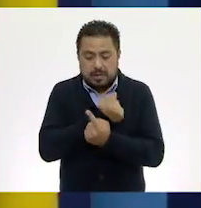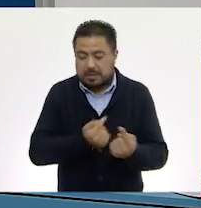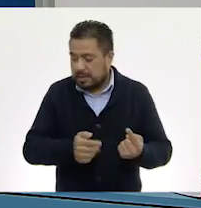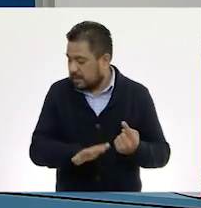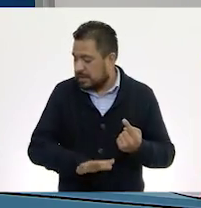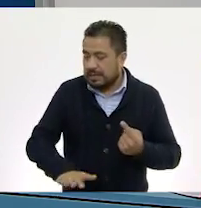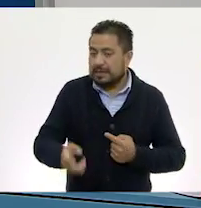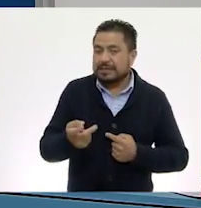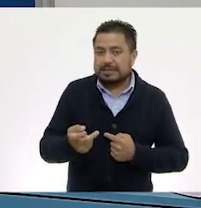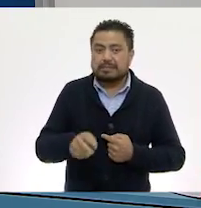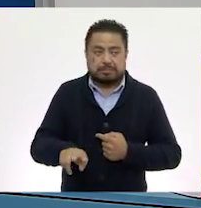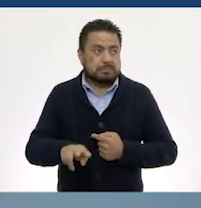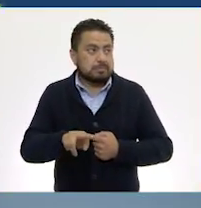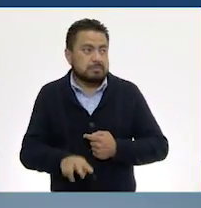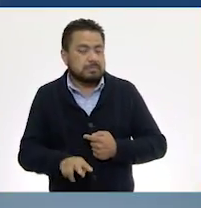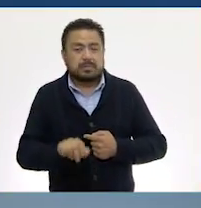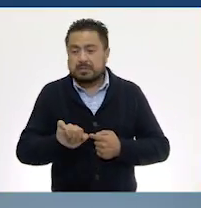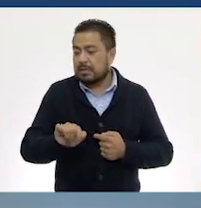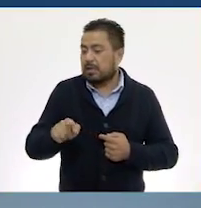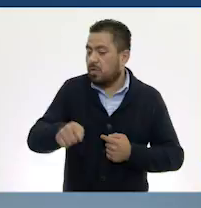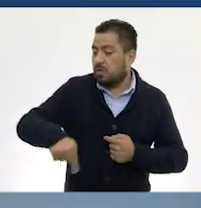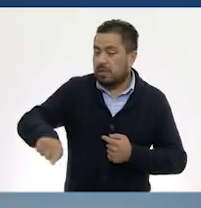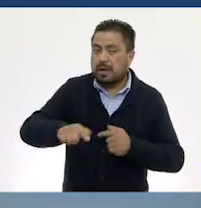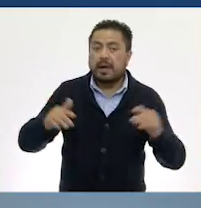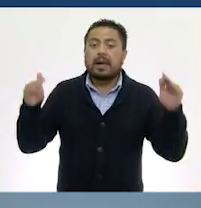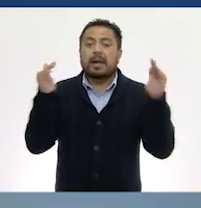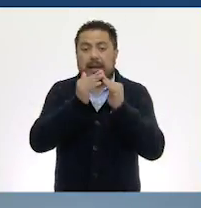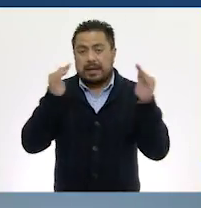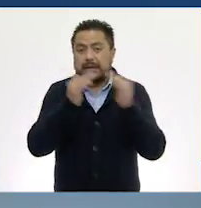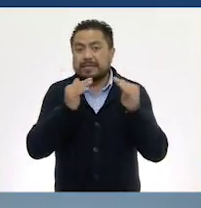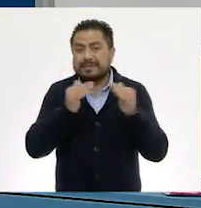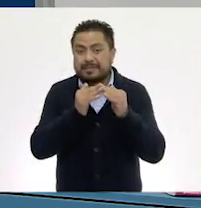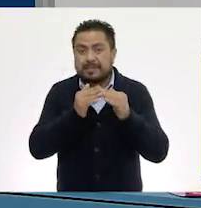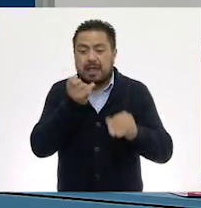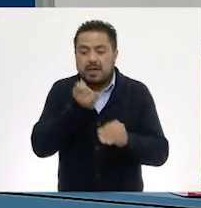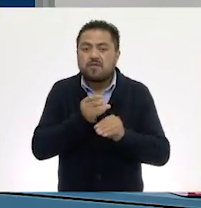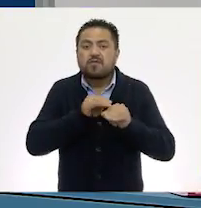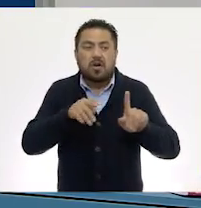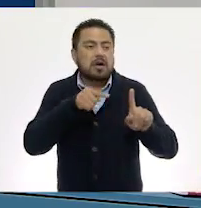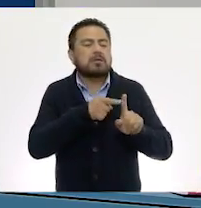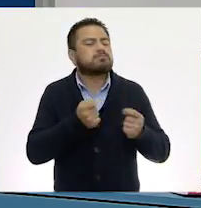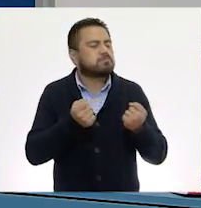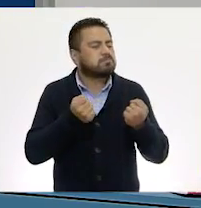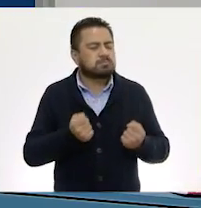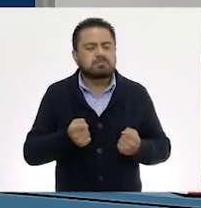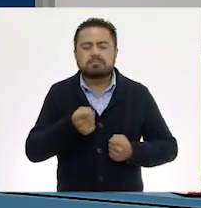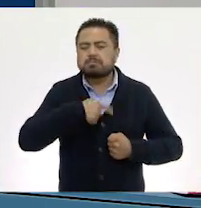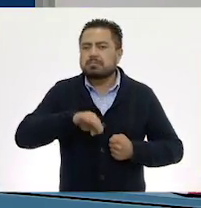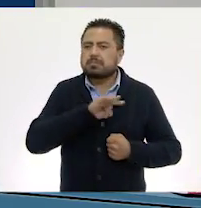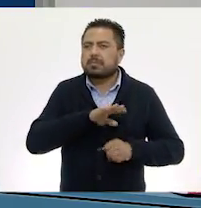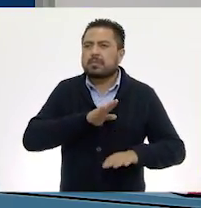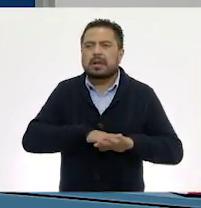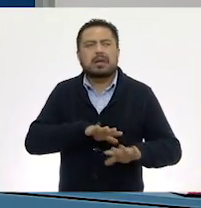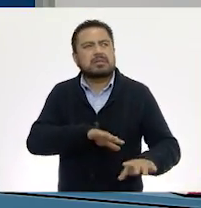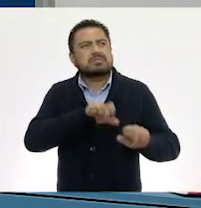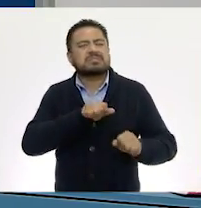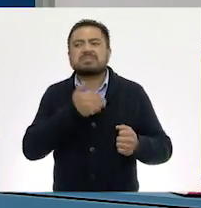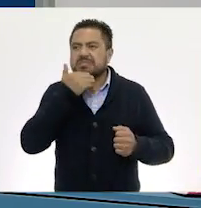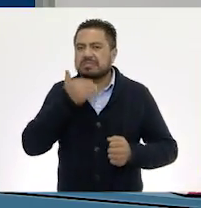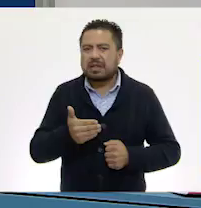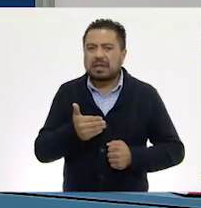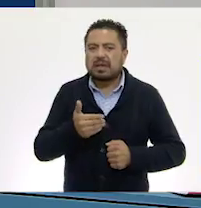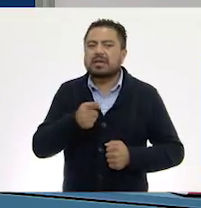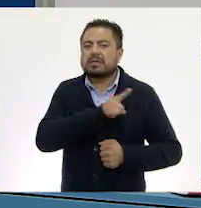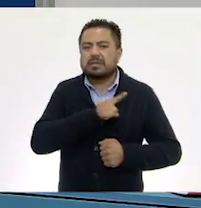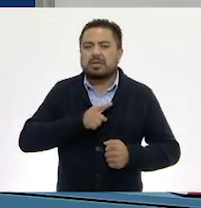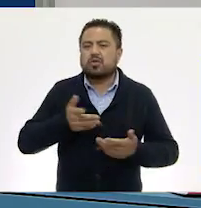los niños, ¿verdad, Ton? Sí. Ustedes en casa, esta información estoy seguro que les va a caer muy bien y que la